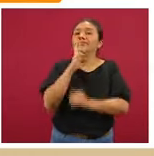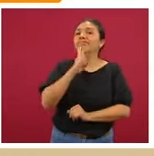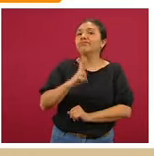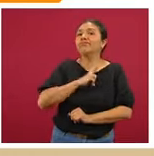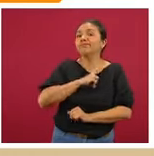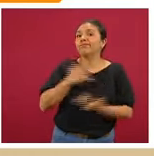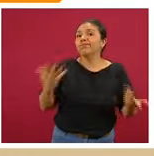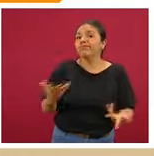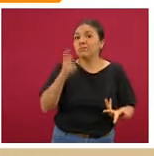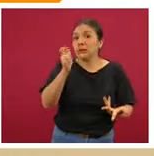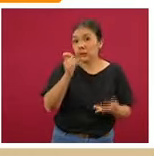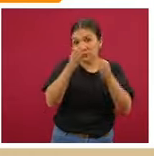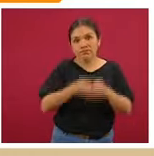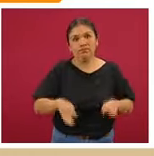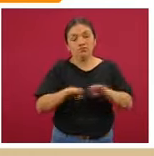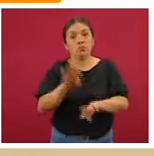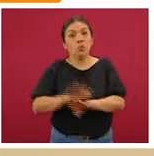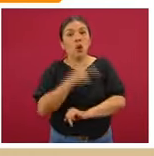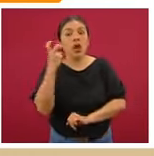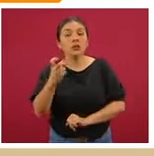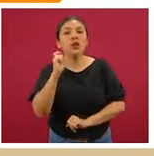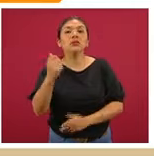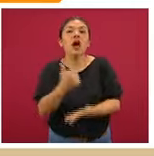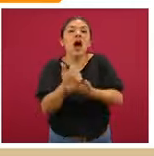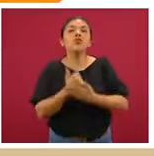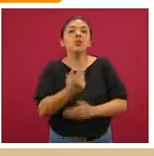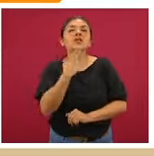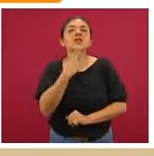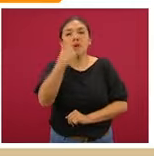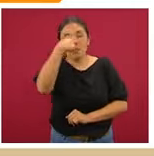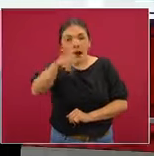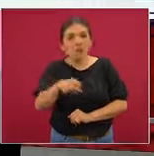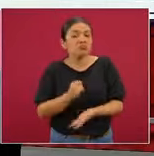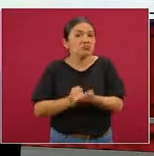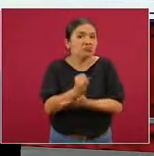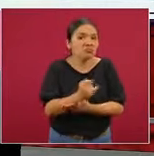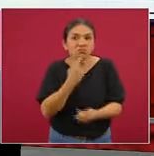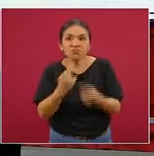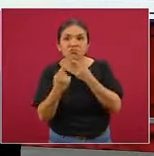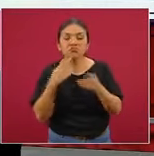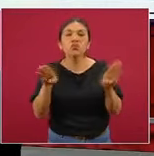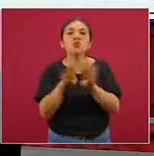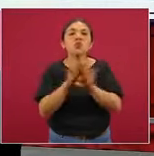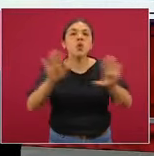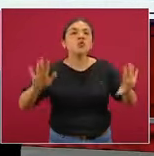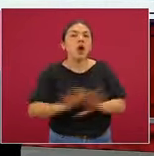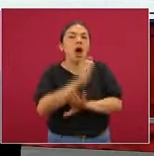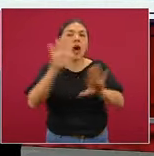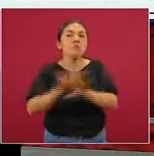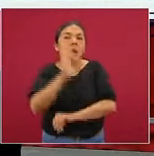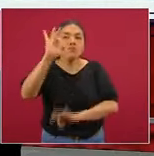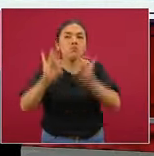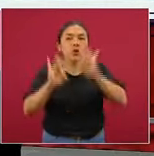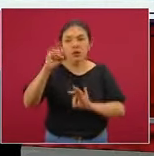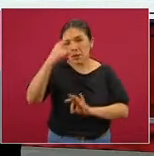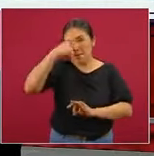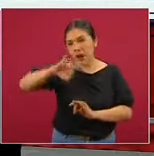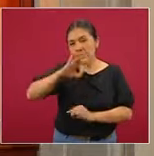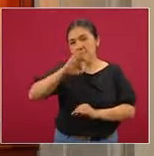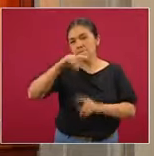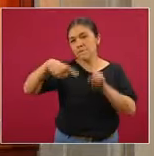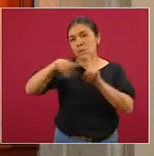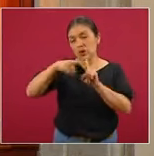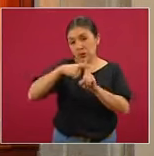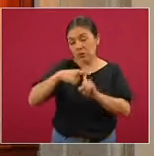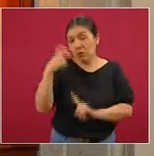resultado, el cual es importante porque además nos va a ayudar a definir cómo se está moviendo el porcentaje de positividad, que es otro de